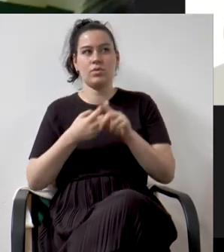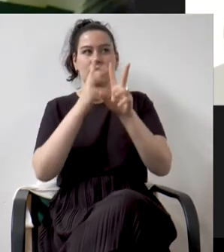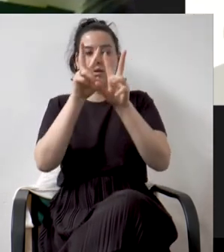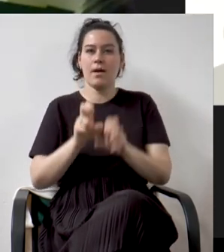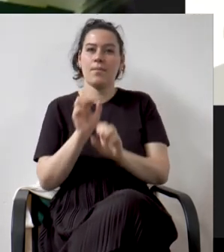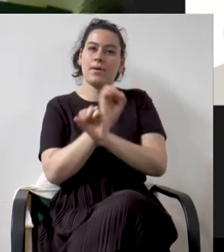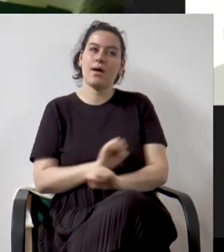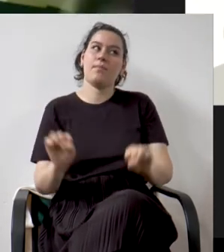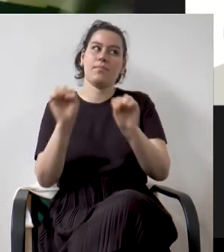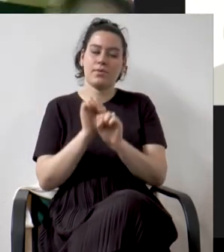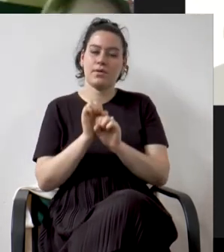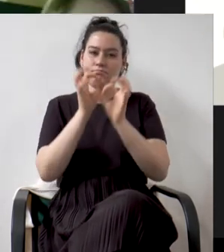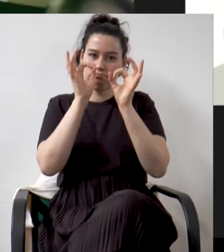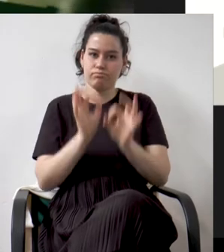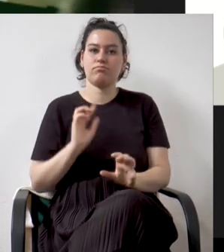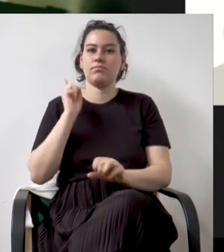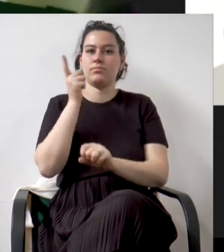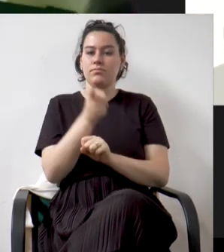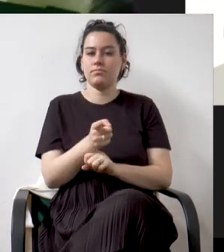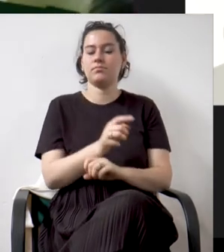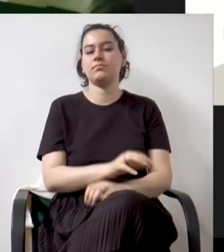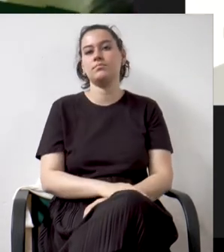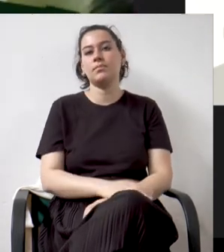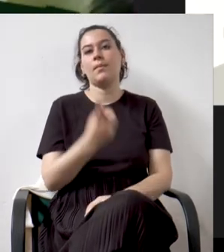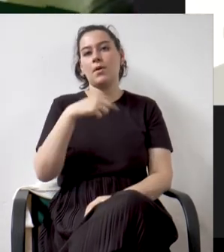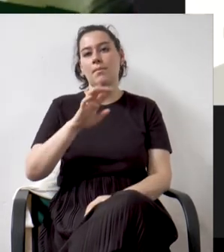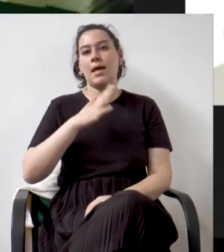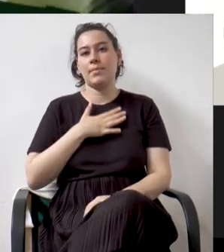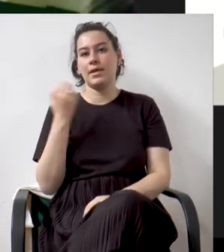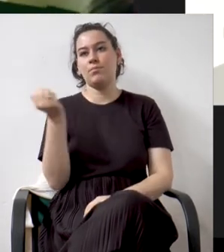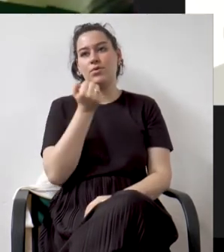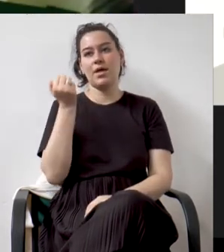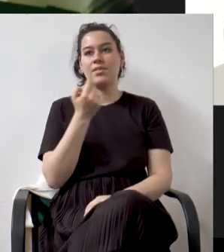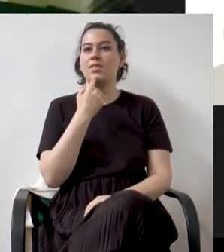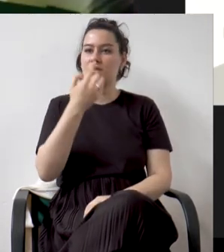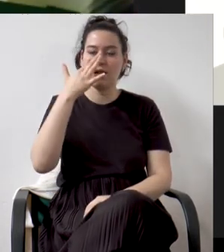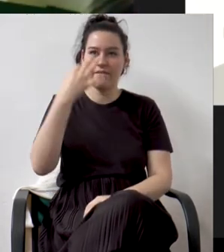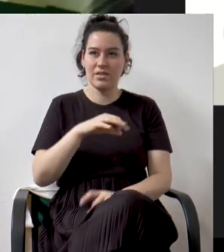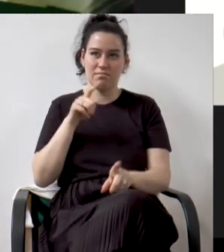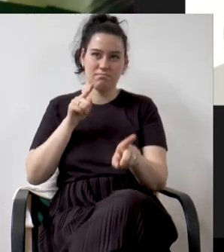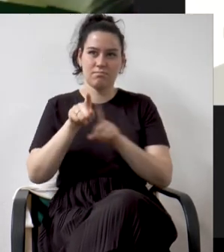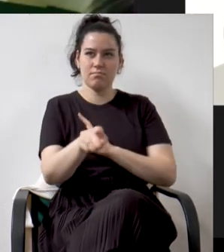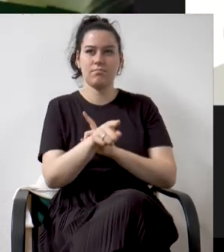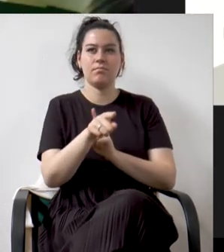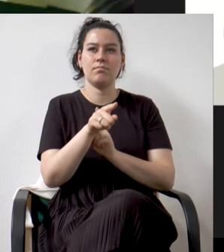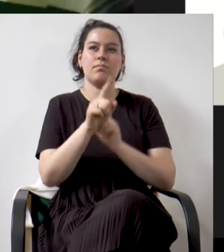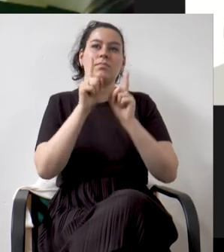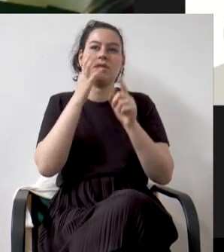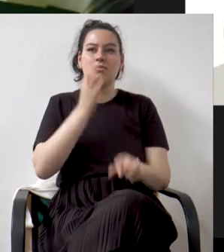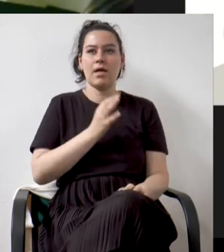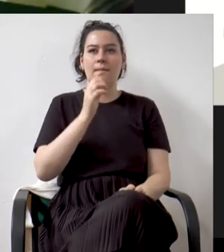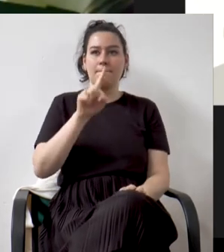poder darla de fondo. Pero me parece importante decir las cosas como son. De hecho,